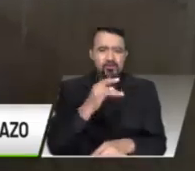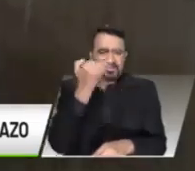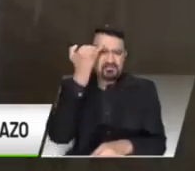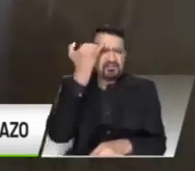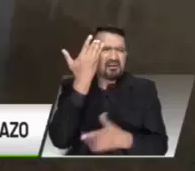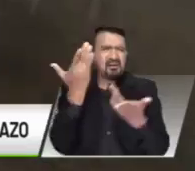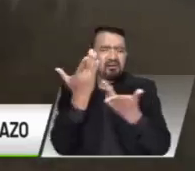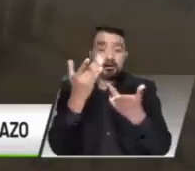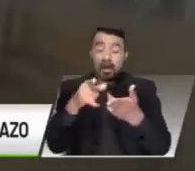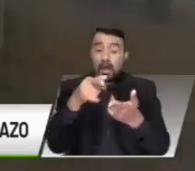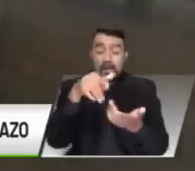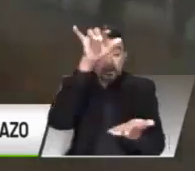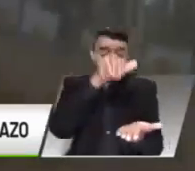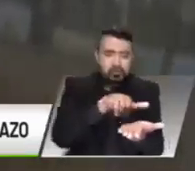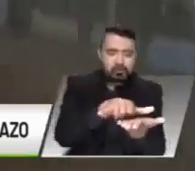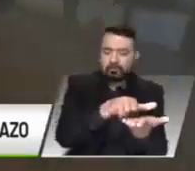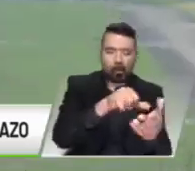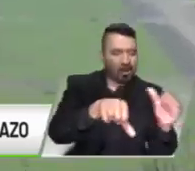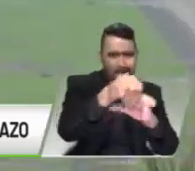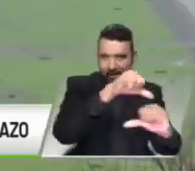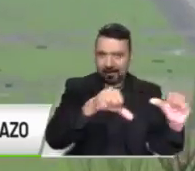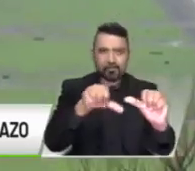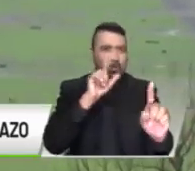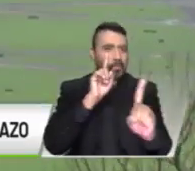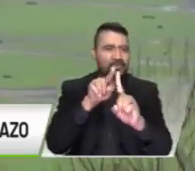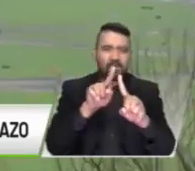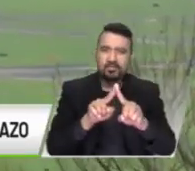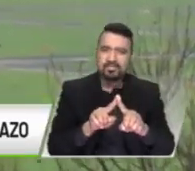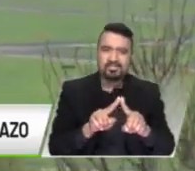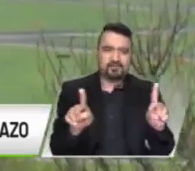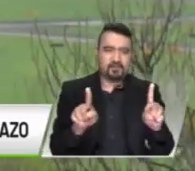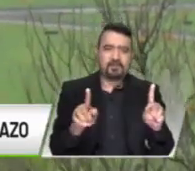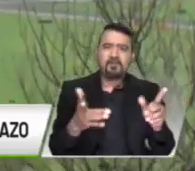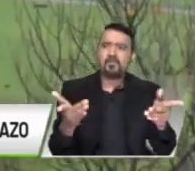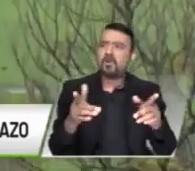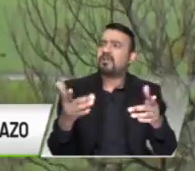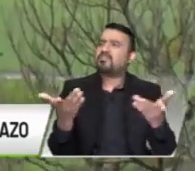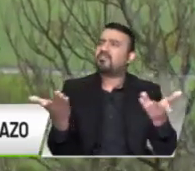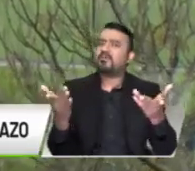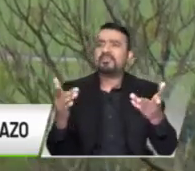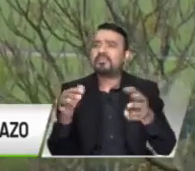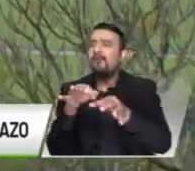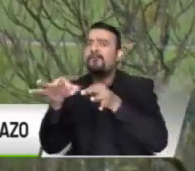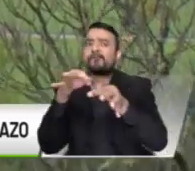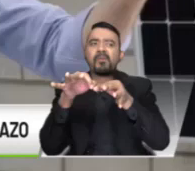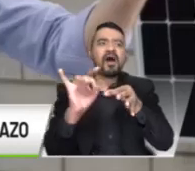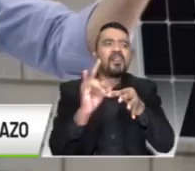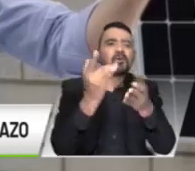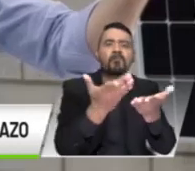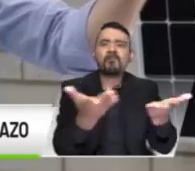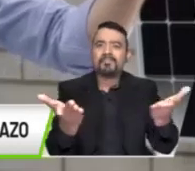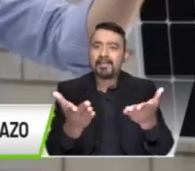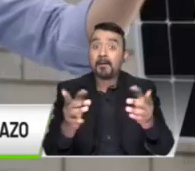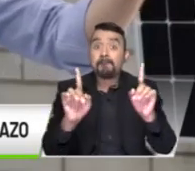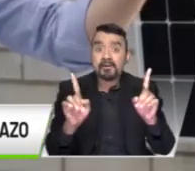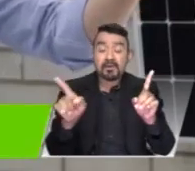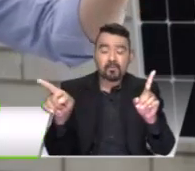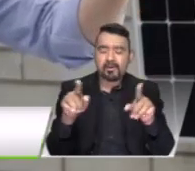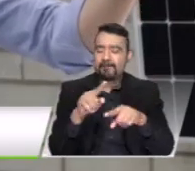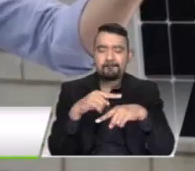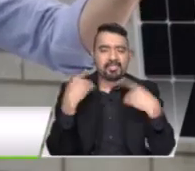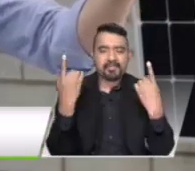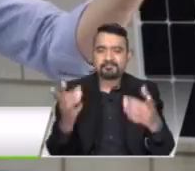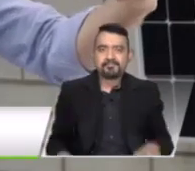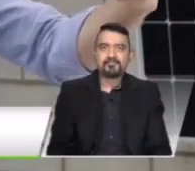para desplazar las operaciones del Olaya a otras regiones de Antioquia, pero fracasó en el intento. Nosotros